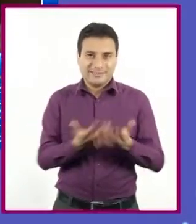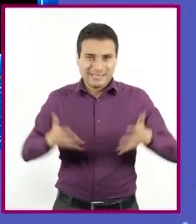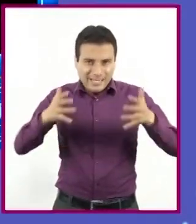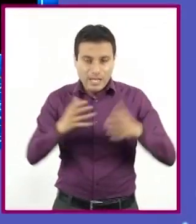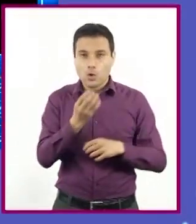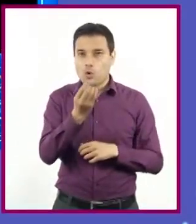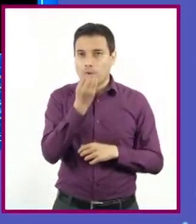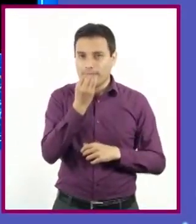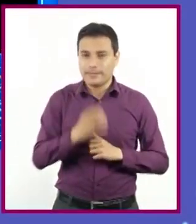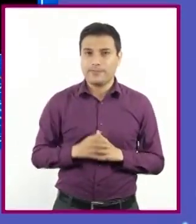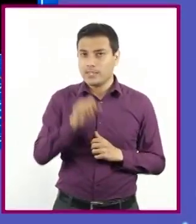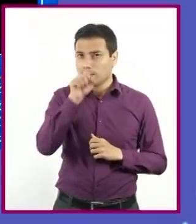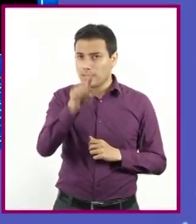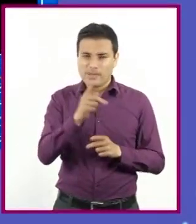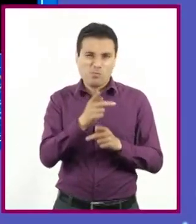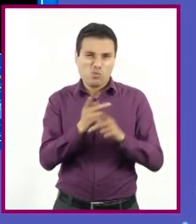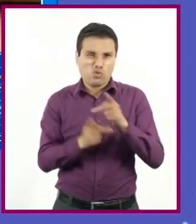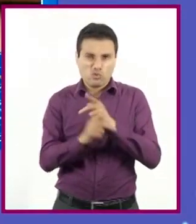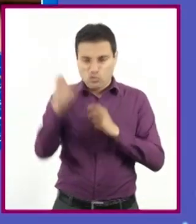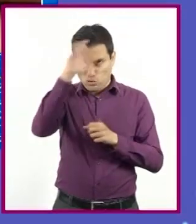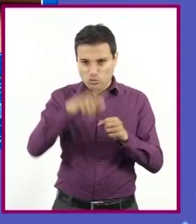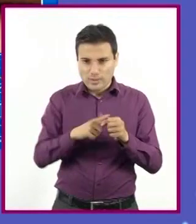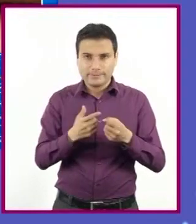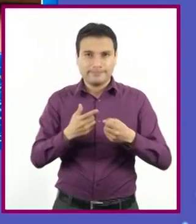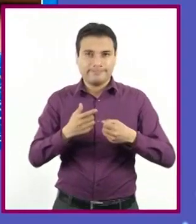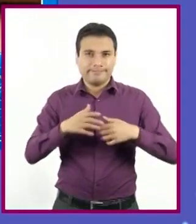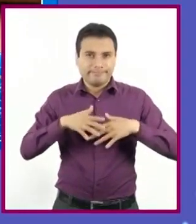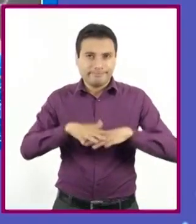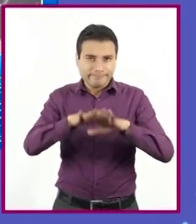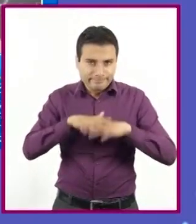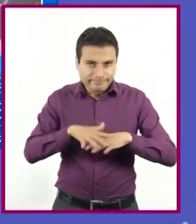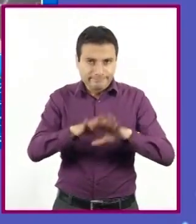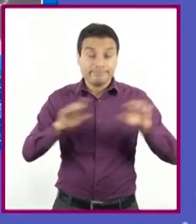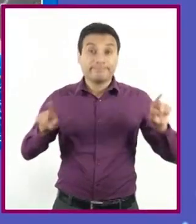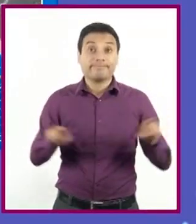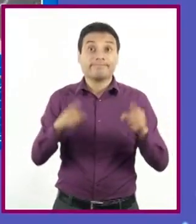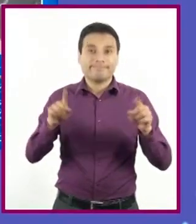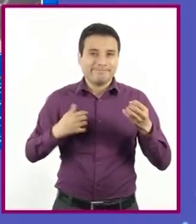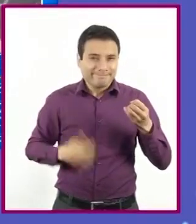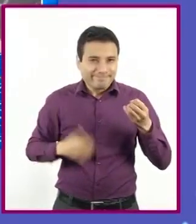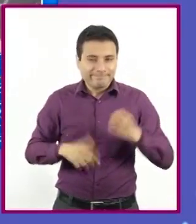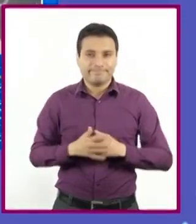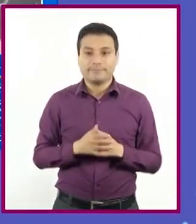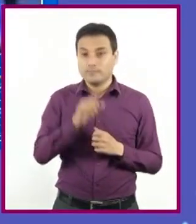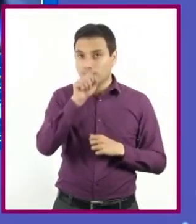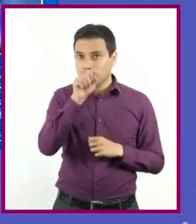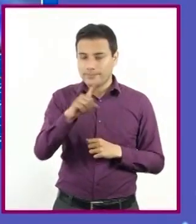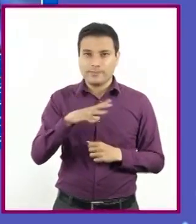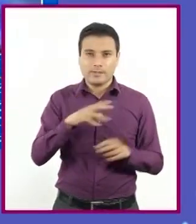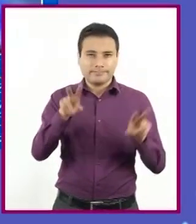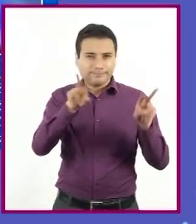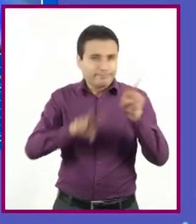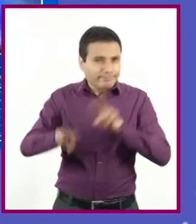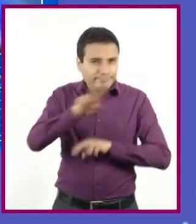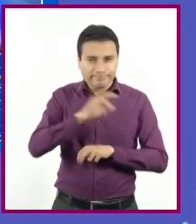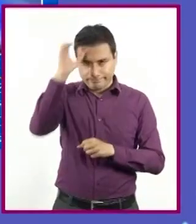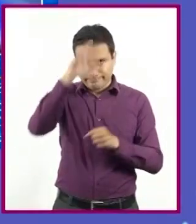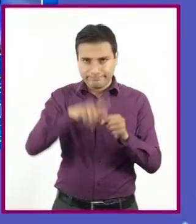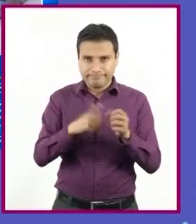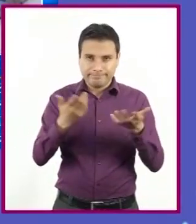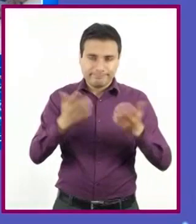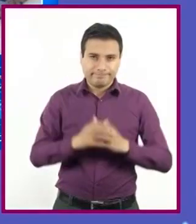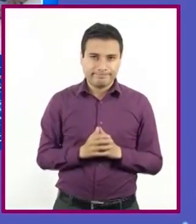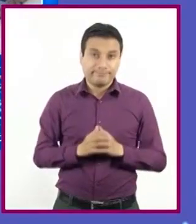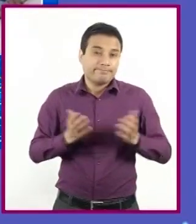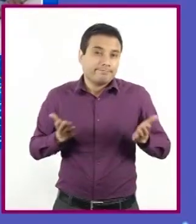gastronomía. Productos culturales como textiles e instrumentos musicales. Expresiones culturales visuales, por ejemplo,